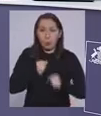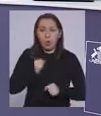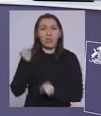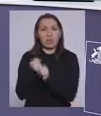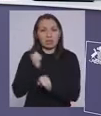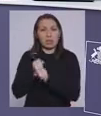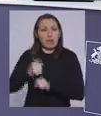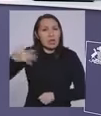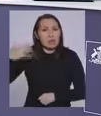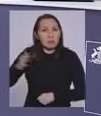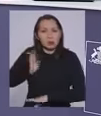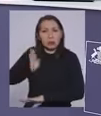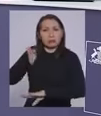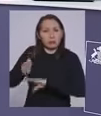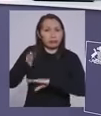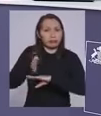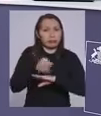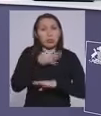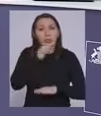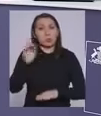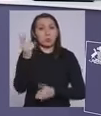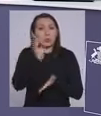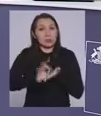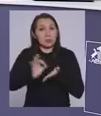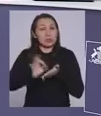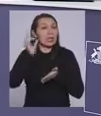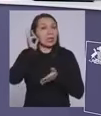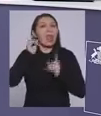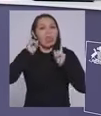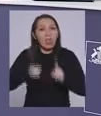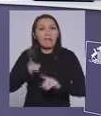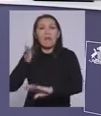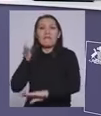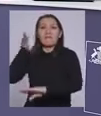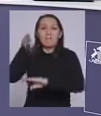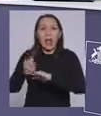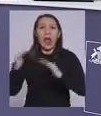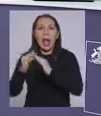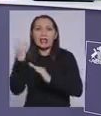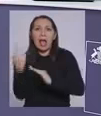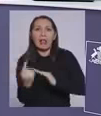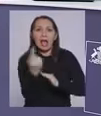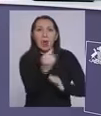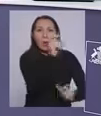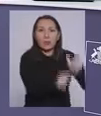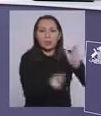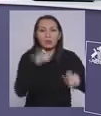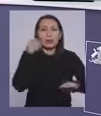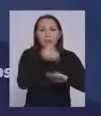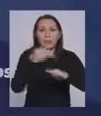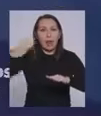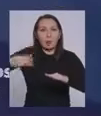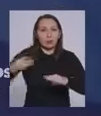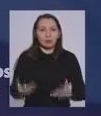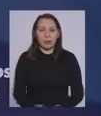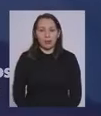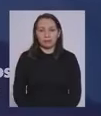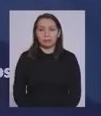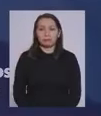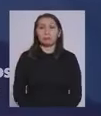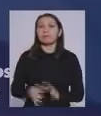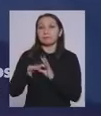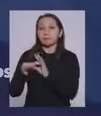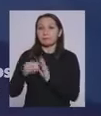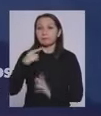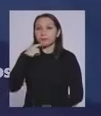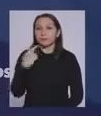trabajo esencial que decía ayer la subsecretaria, que es ir a los domicilios de las personas. Muchas gracias por la